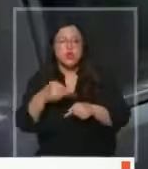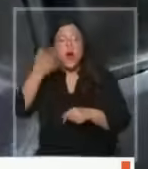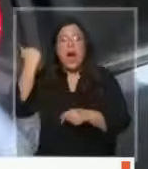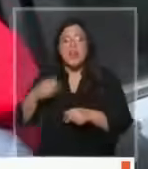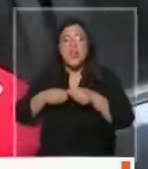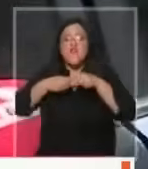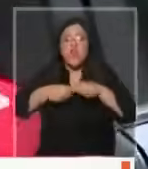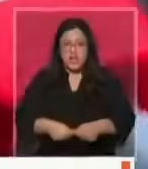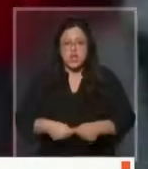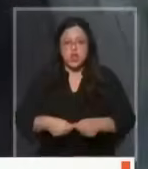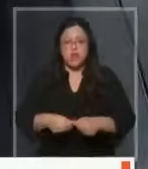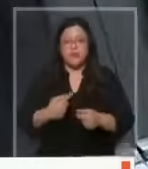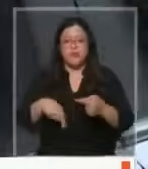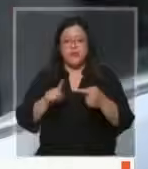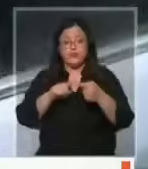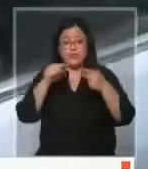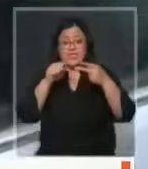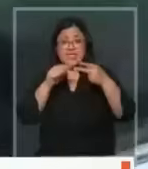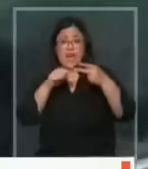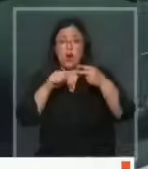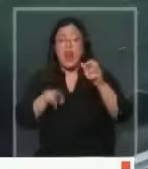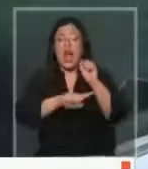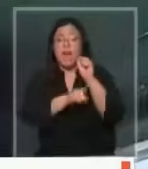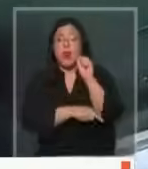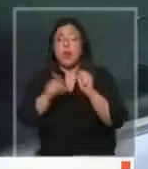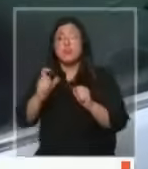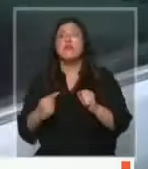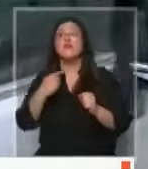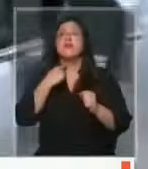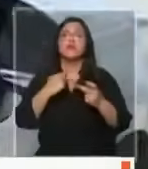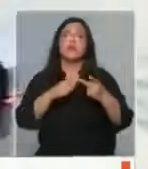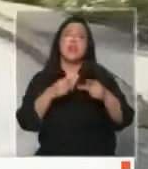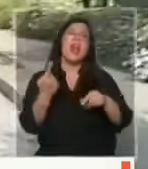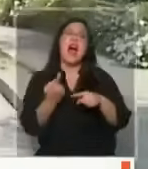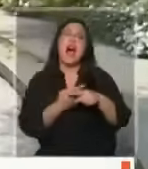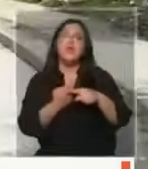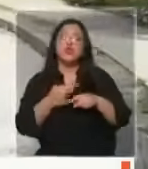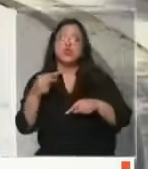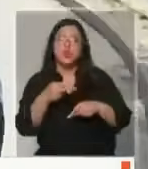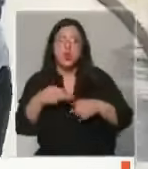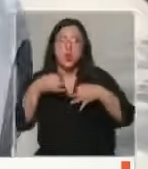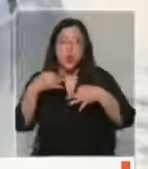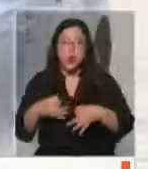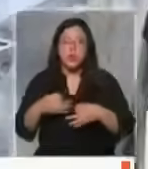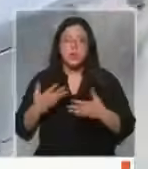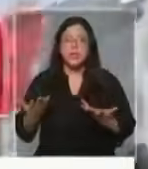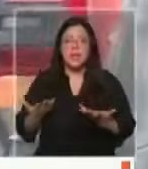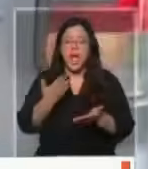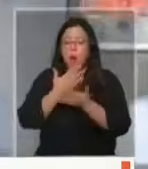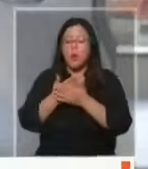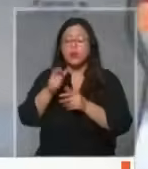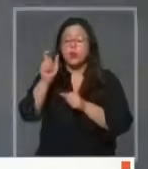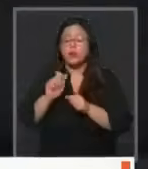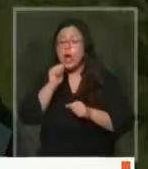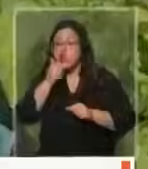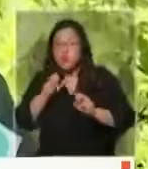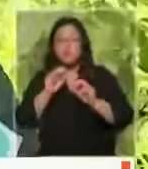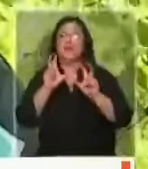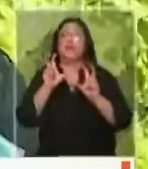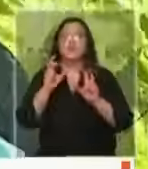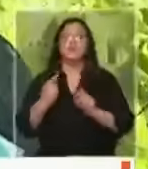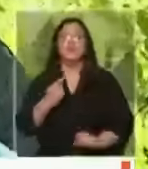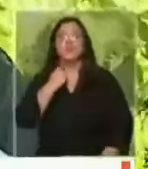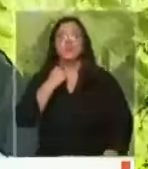violación consumada y ahora la defensa de la víctima agregó un abuso sexual que habría tenido lugar al despertar al día siguiente. Y